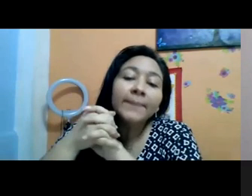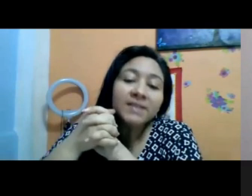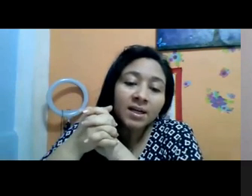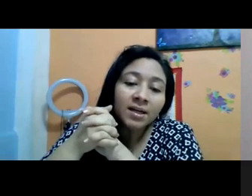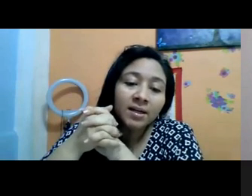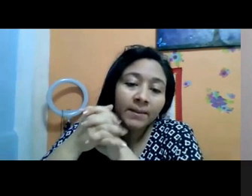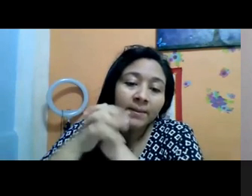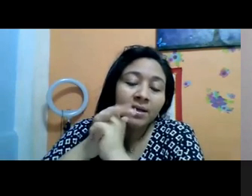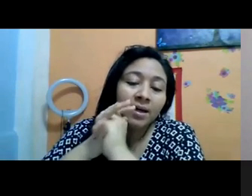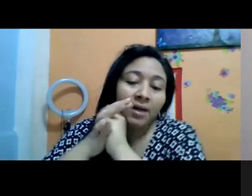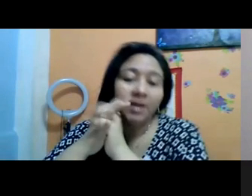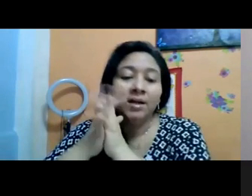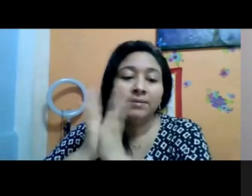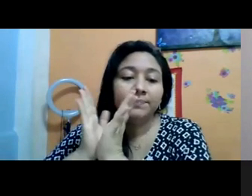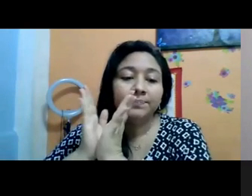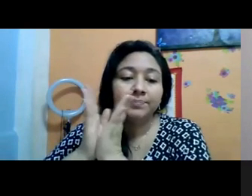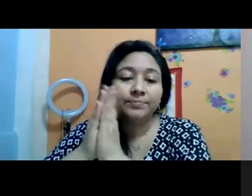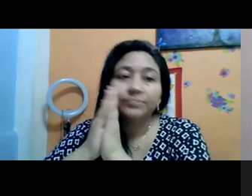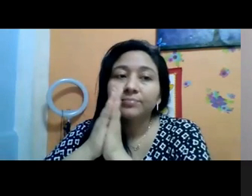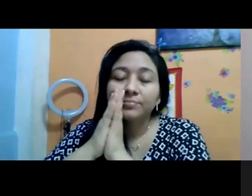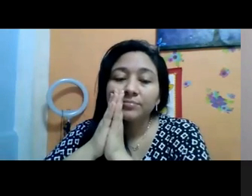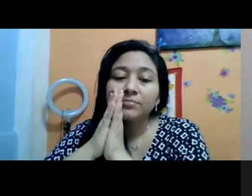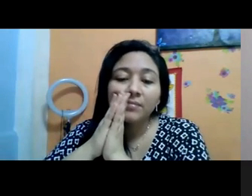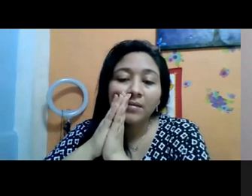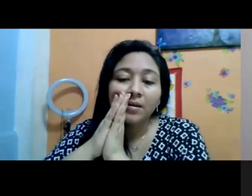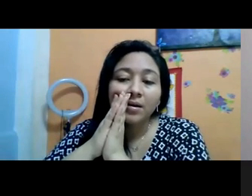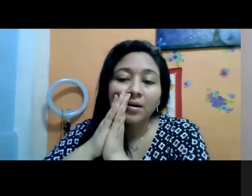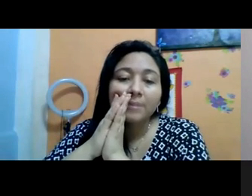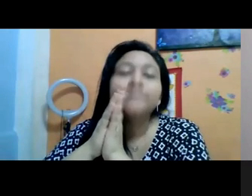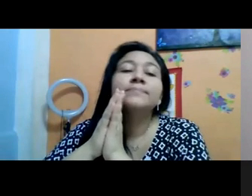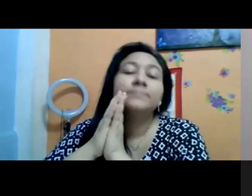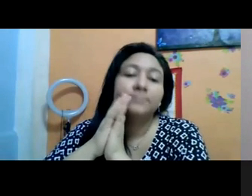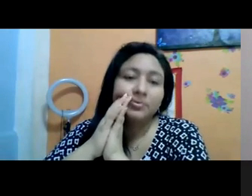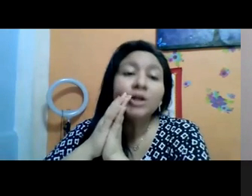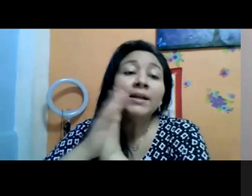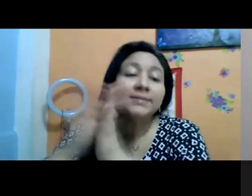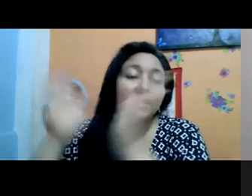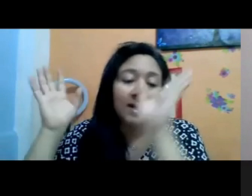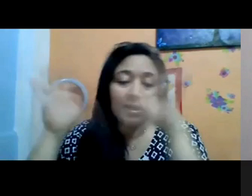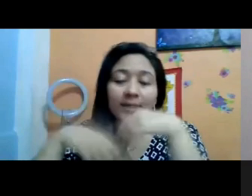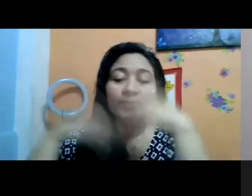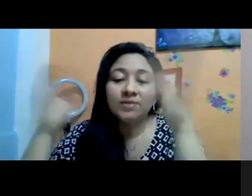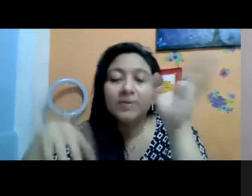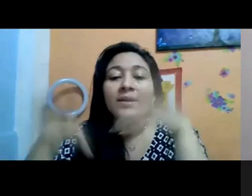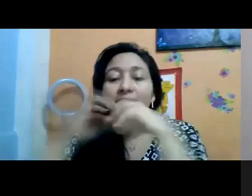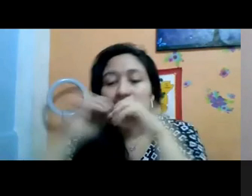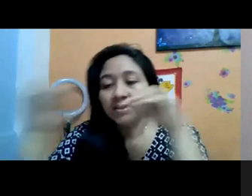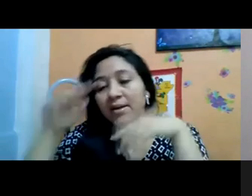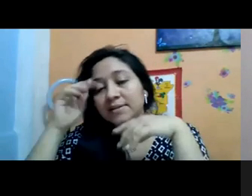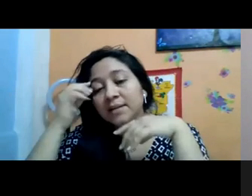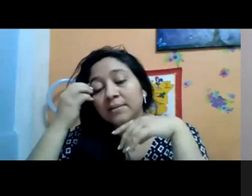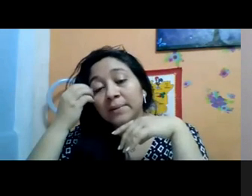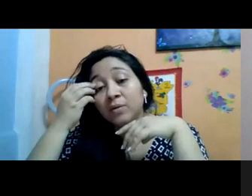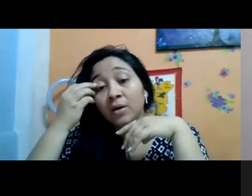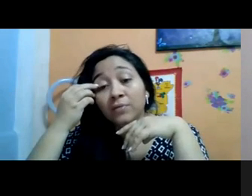día de mañana, les enviaría el enlace. No le lancé las diapositivas y la fecha